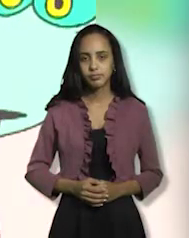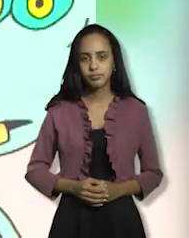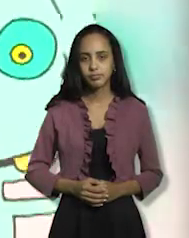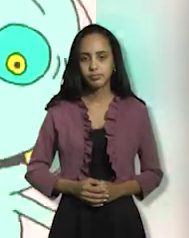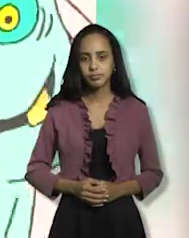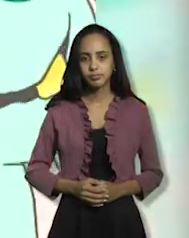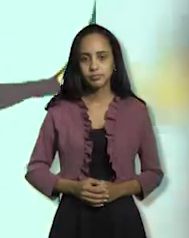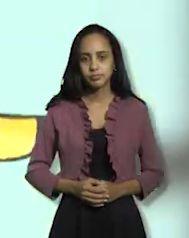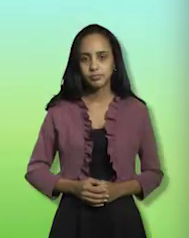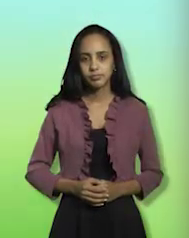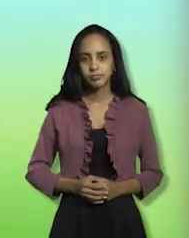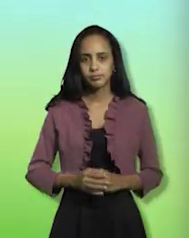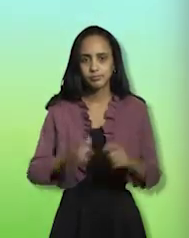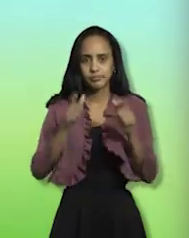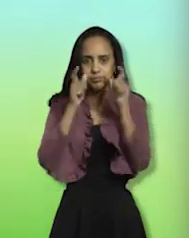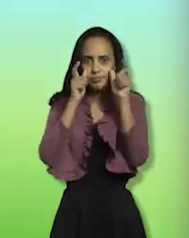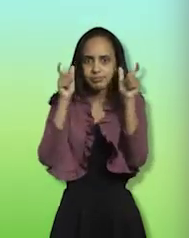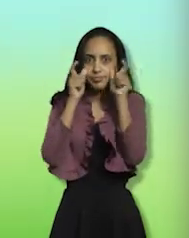¡Gracias!